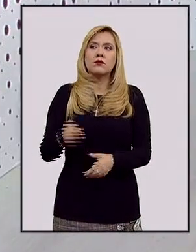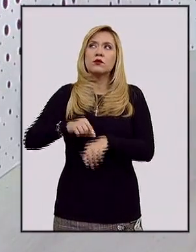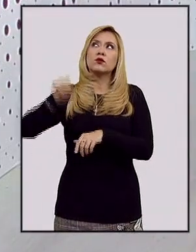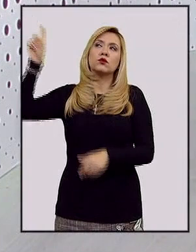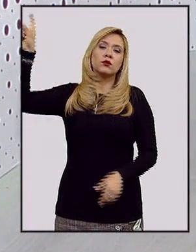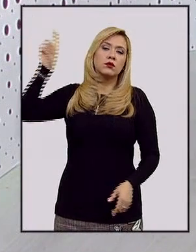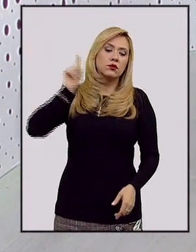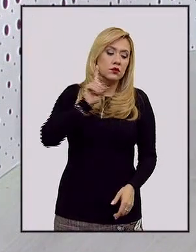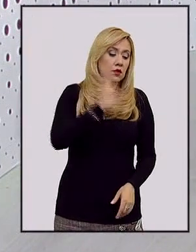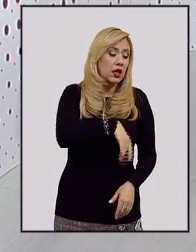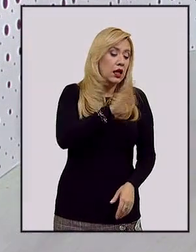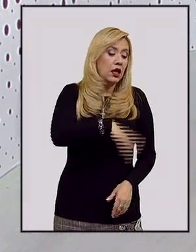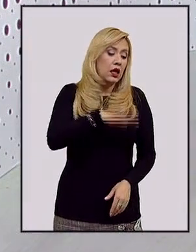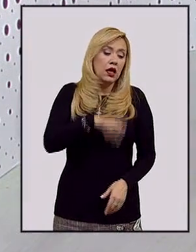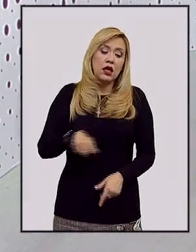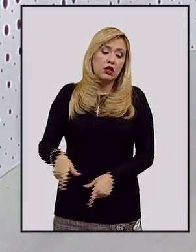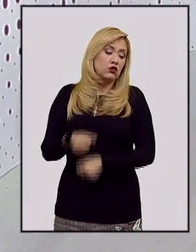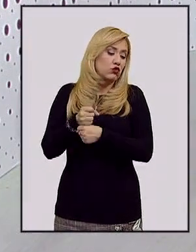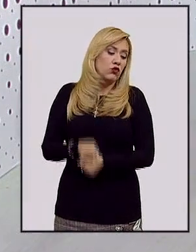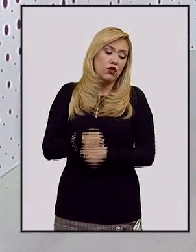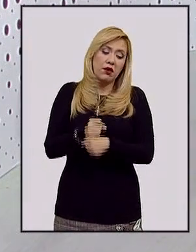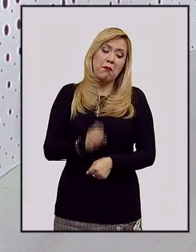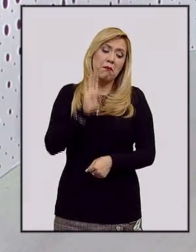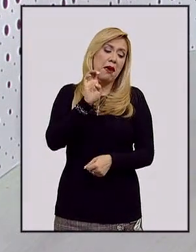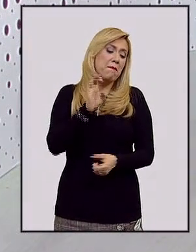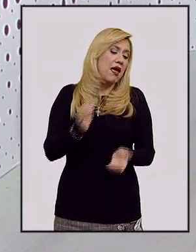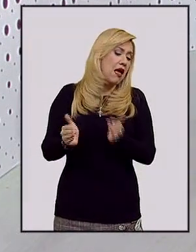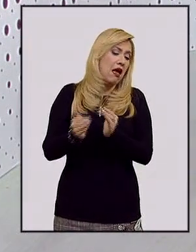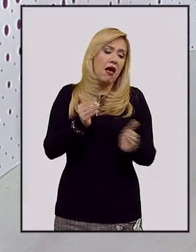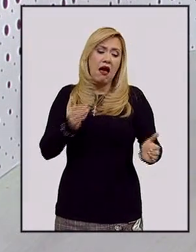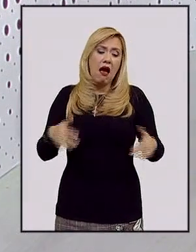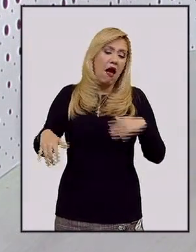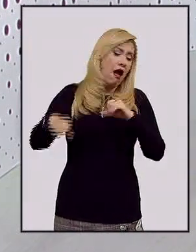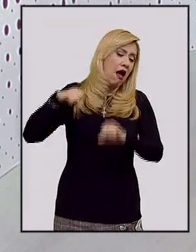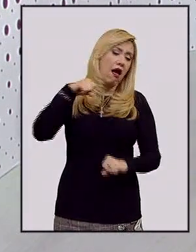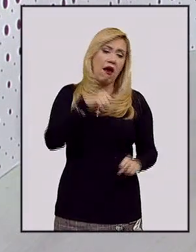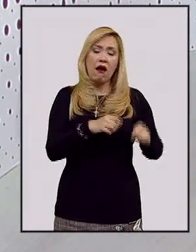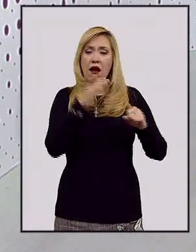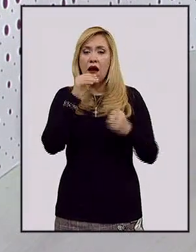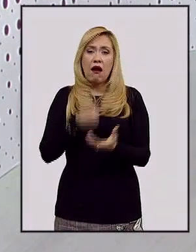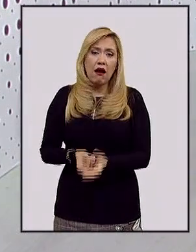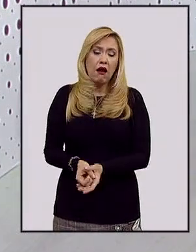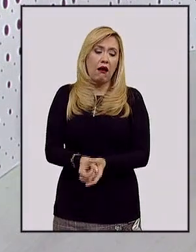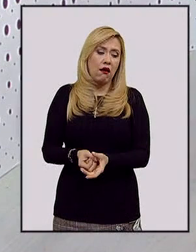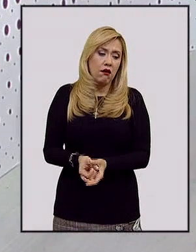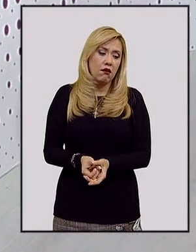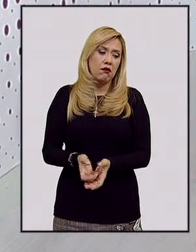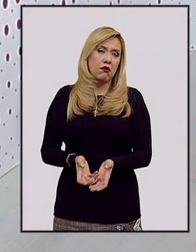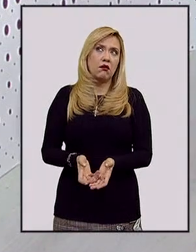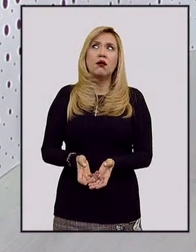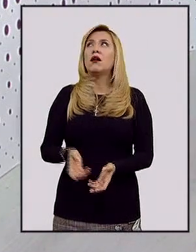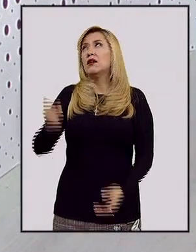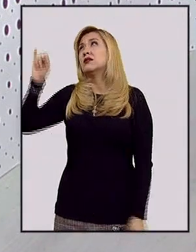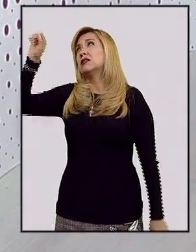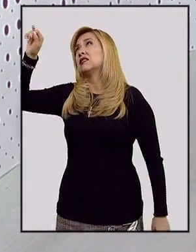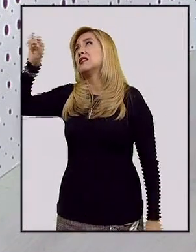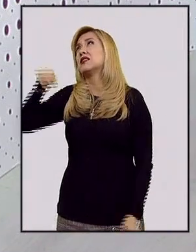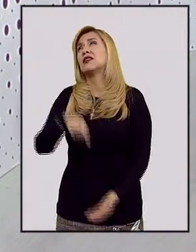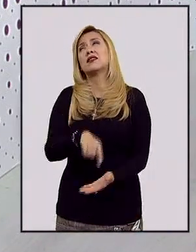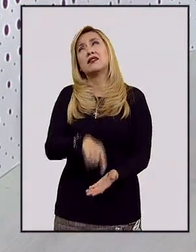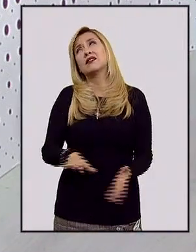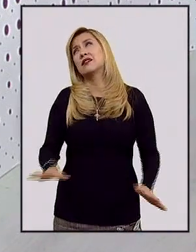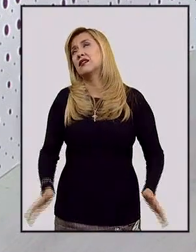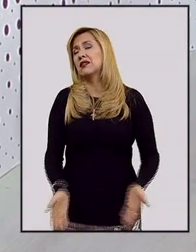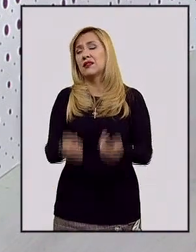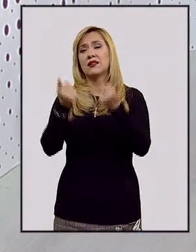la médica está sufriendo, va a sufrir, viene el sufrimiento fetal, le puede pasar algo, es tu responsabilidad. ¿Sí? Pues claro que vas a decir que sí. O